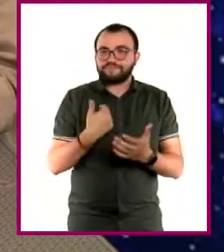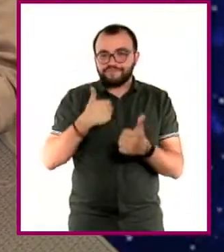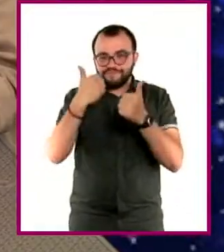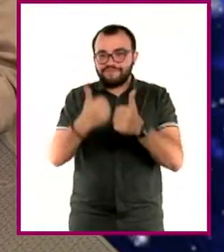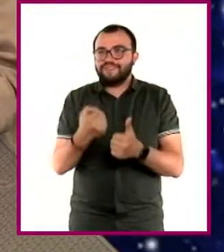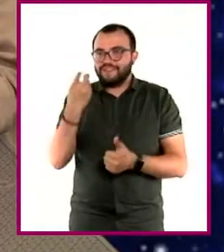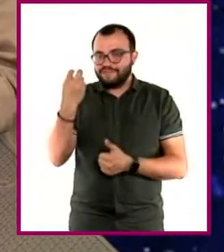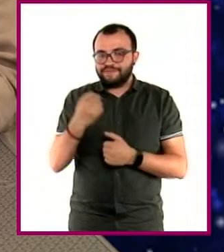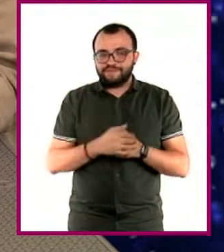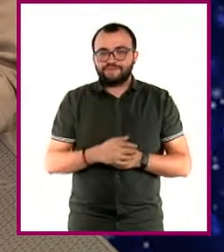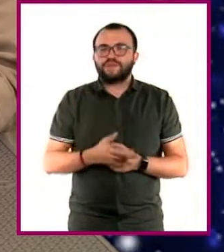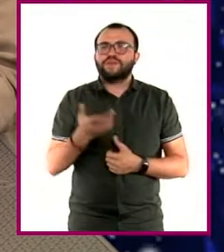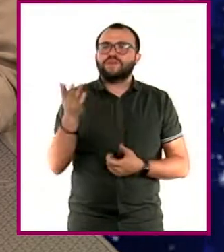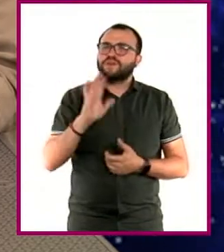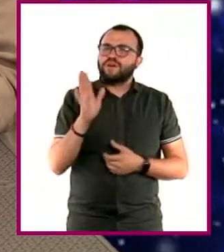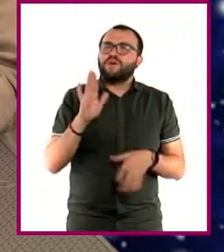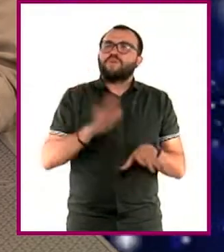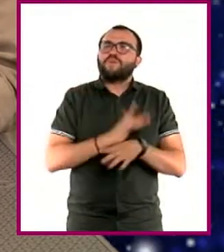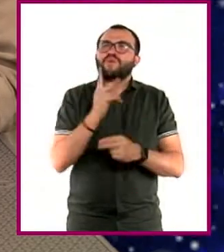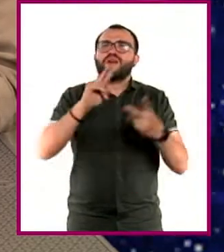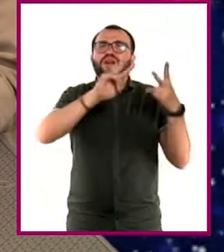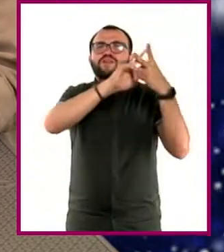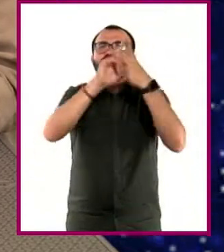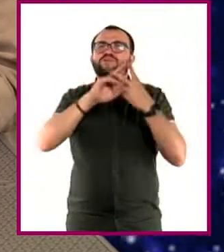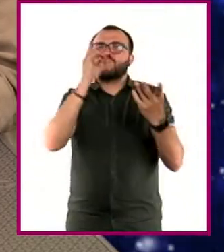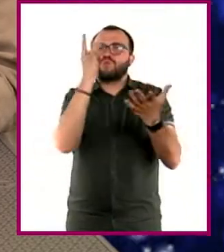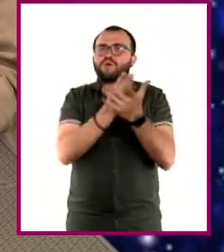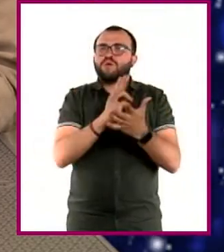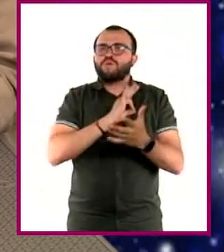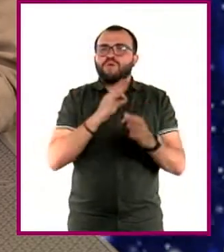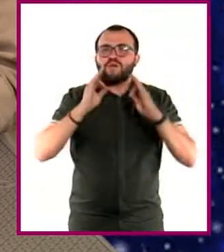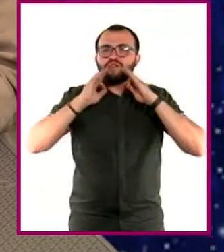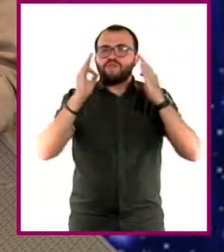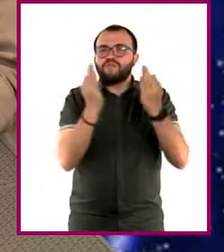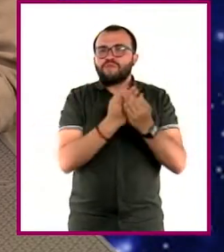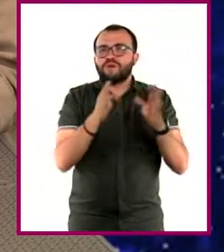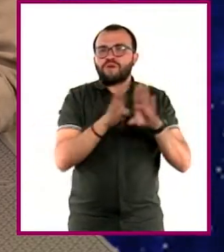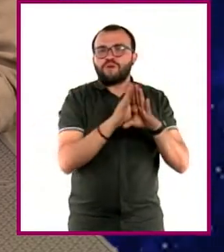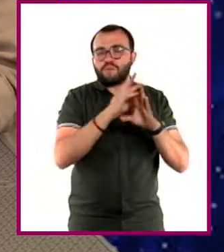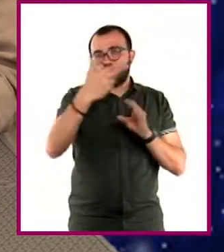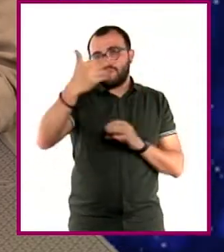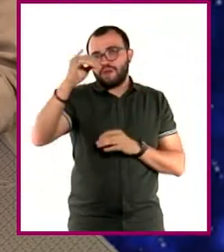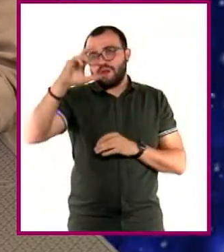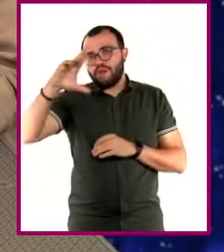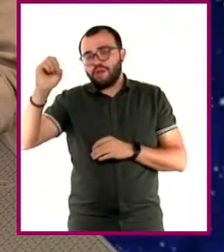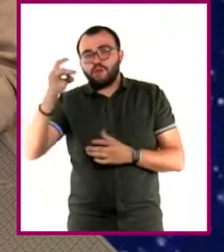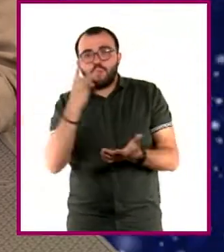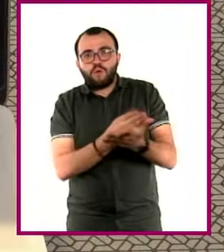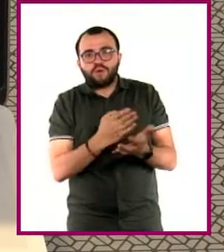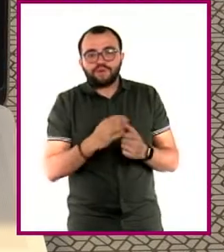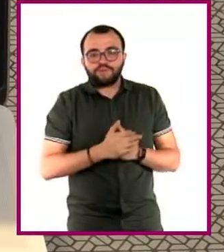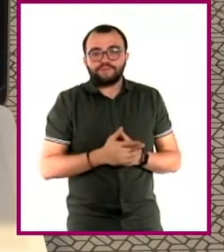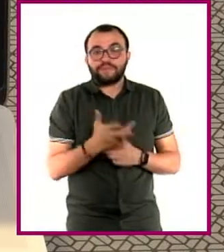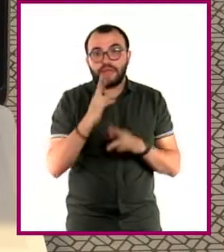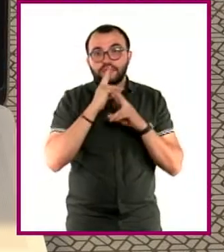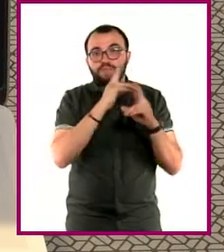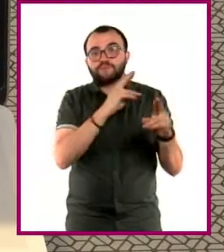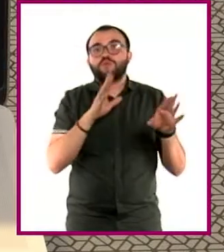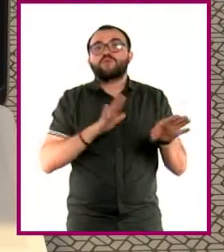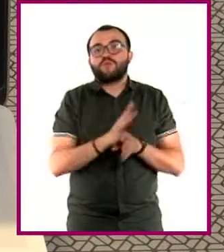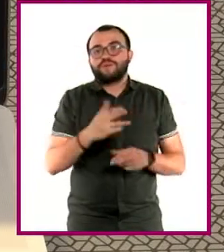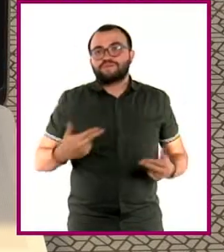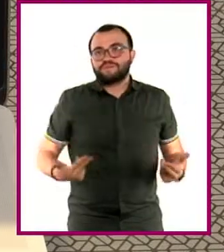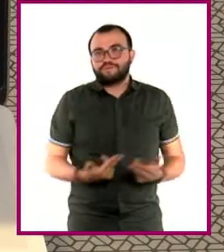ustedes. Doctor, ¿por qué las estrellas solo se pueden formar elementos hasta hierro? La respuesta tiene que ver con el mismo origen de la